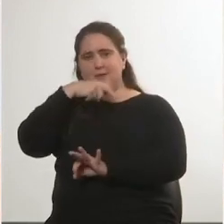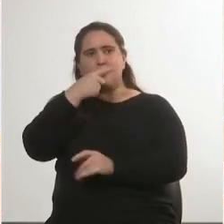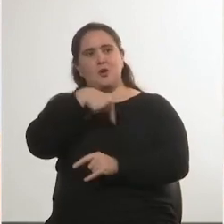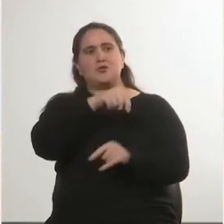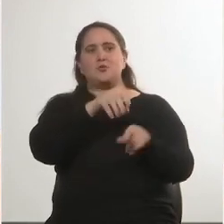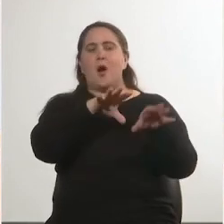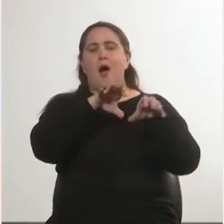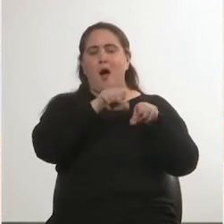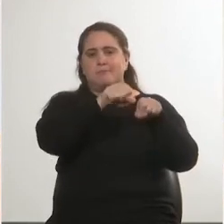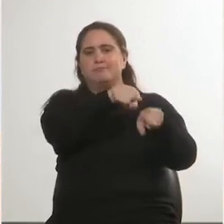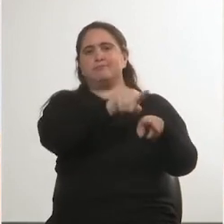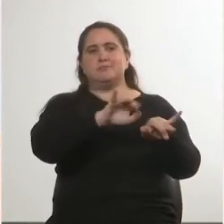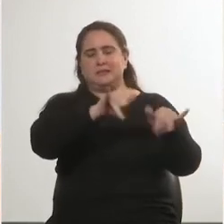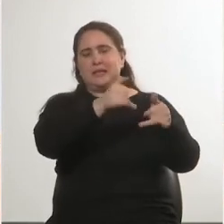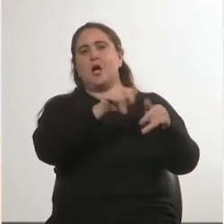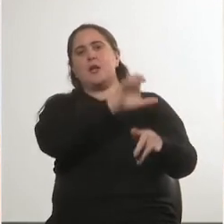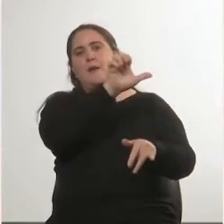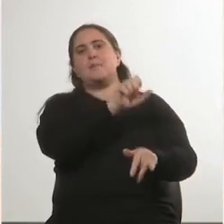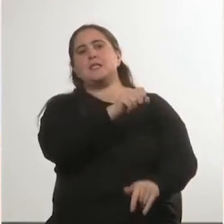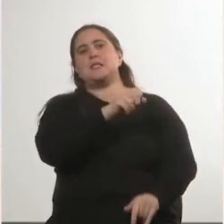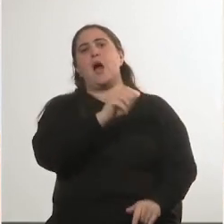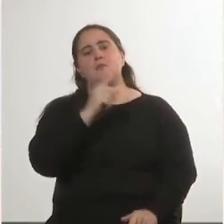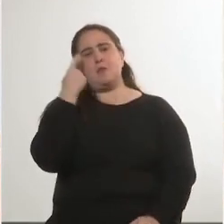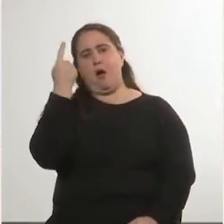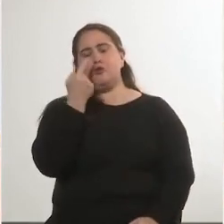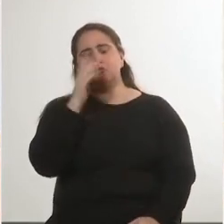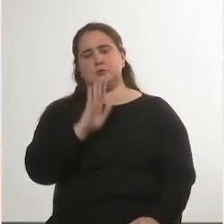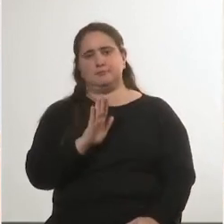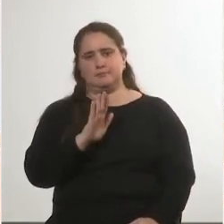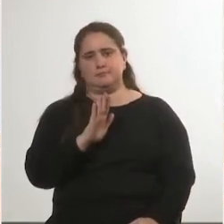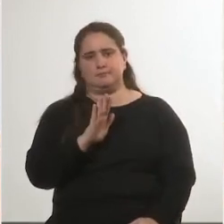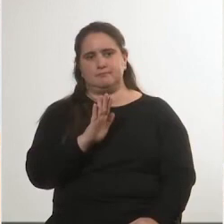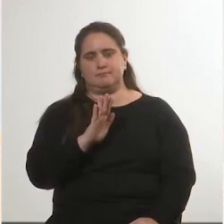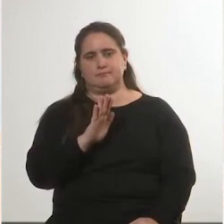está comprometida con una empresa multinacional.